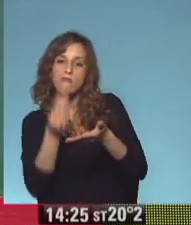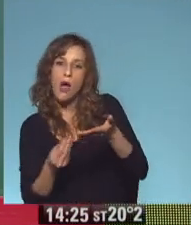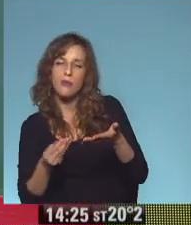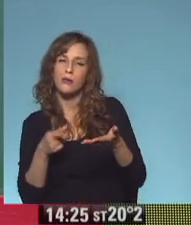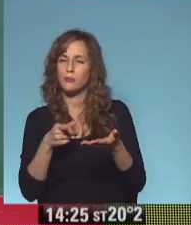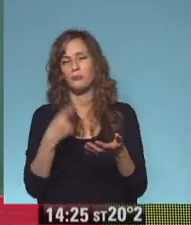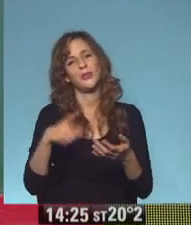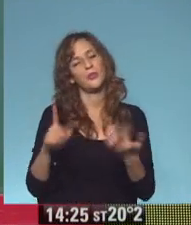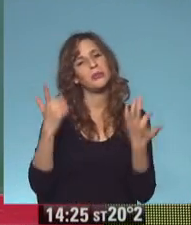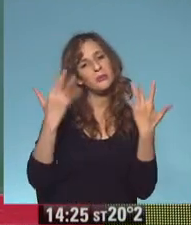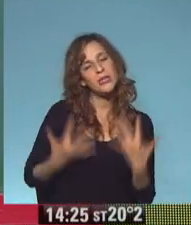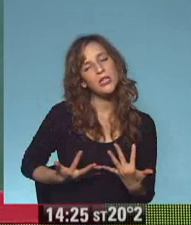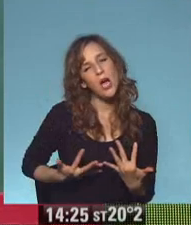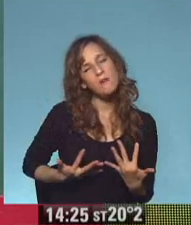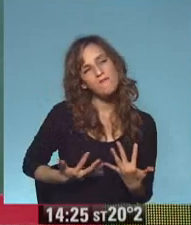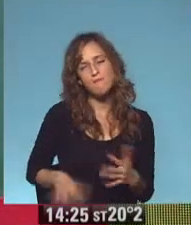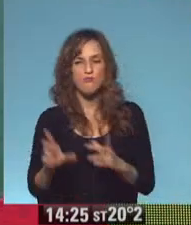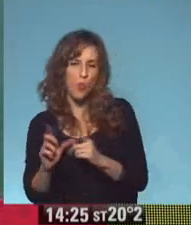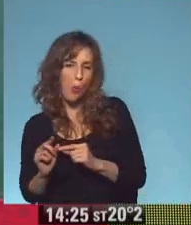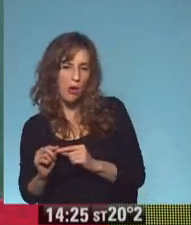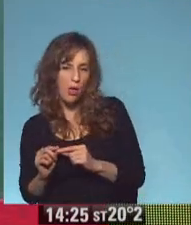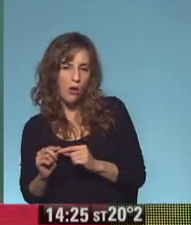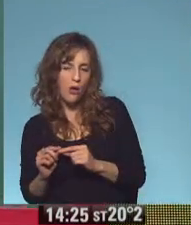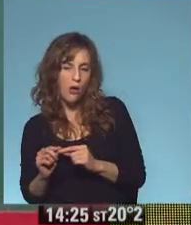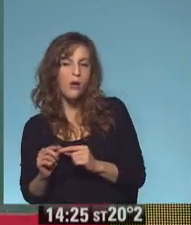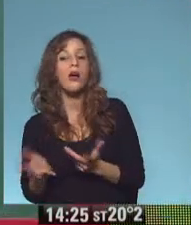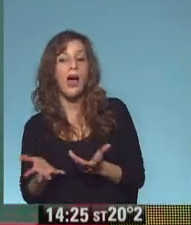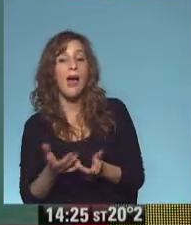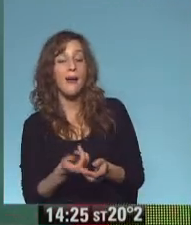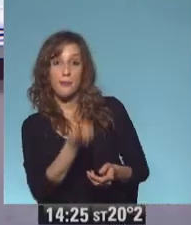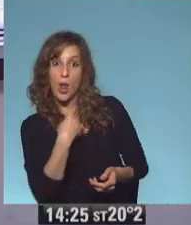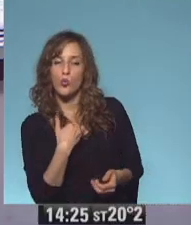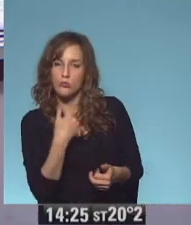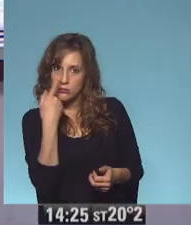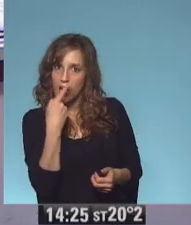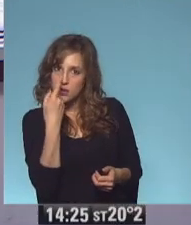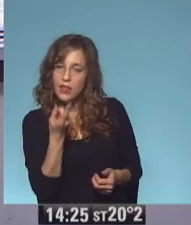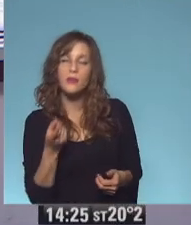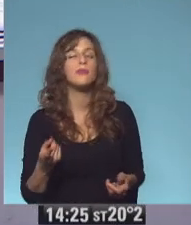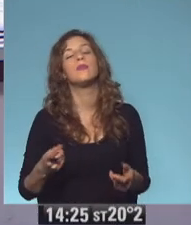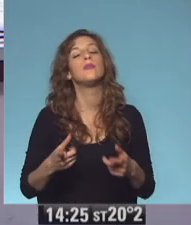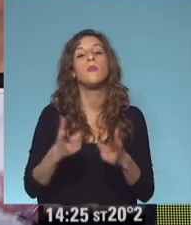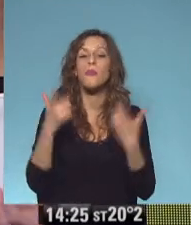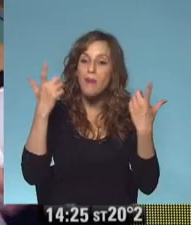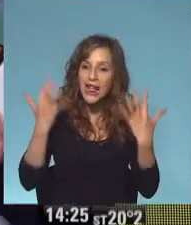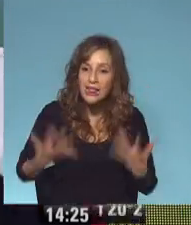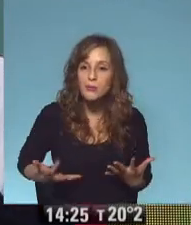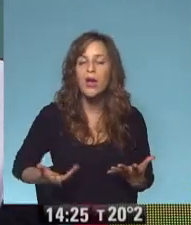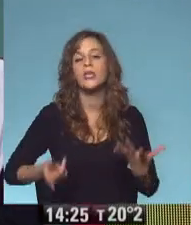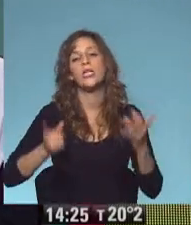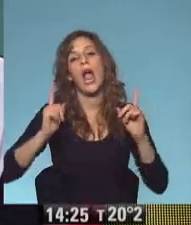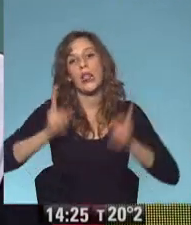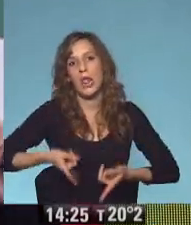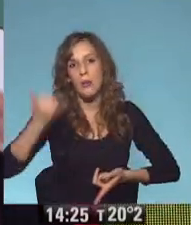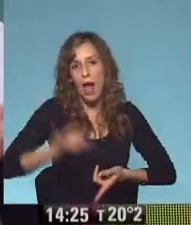es números, ¿o no? Ahí está, está buena. Es buena la pregunta. En matemática está también